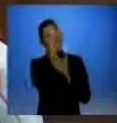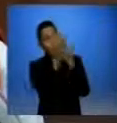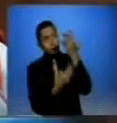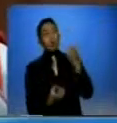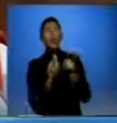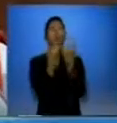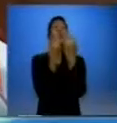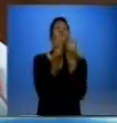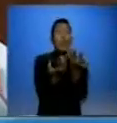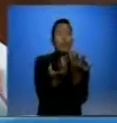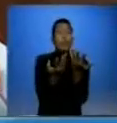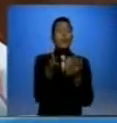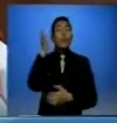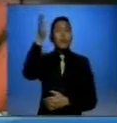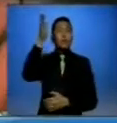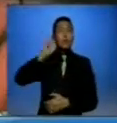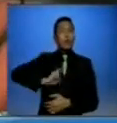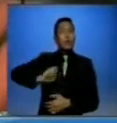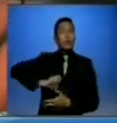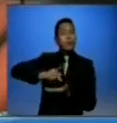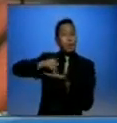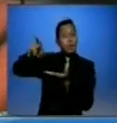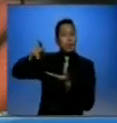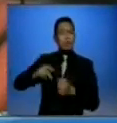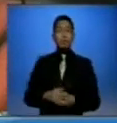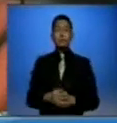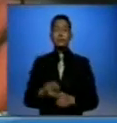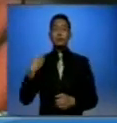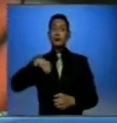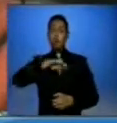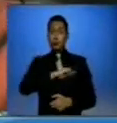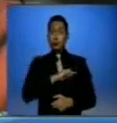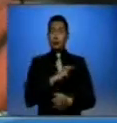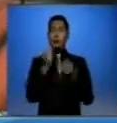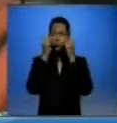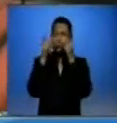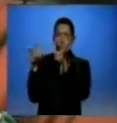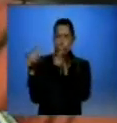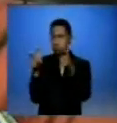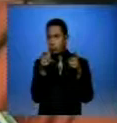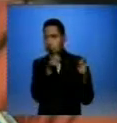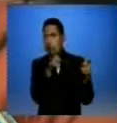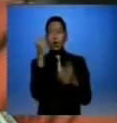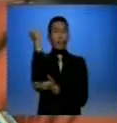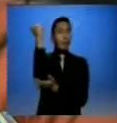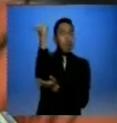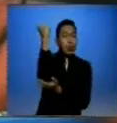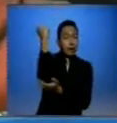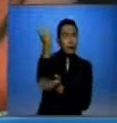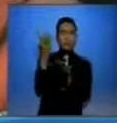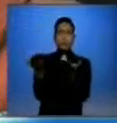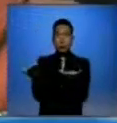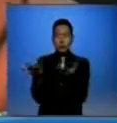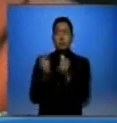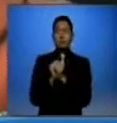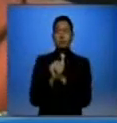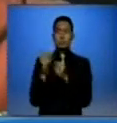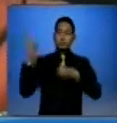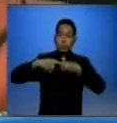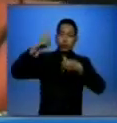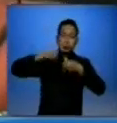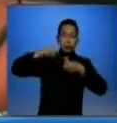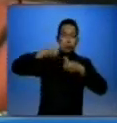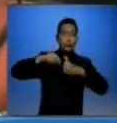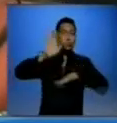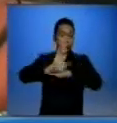cuánto cuesta un profesor. Nuestra capacidad de precautelar los derechos de los afiliados, en este